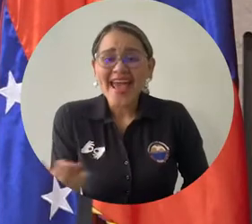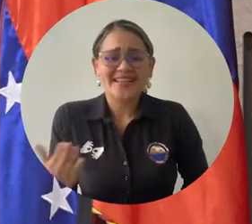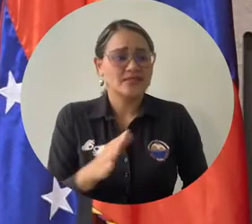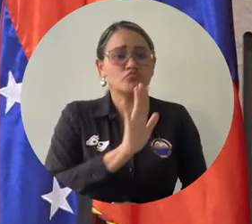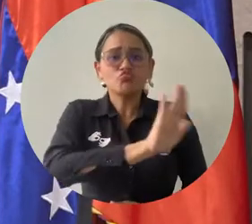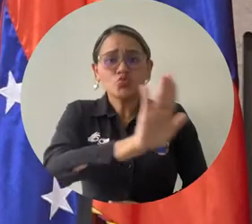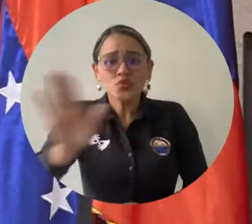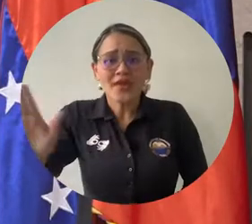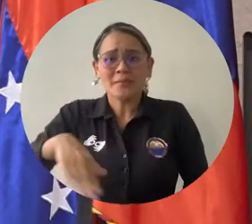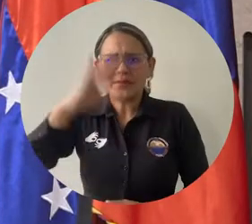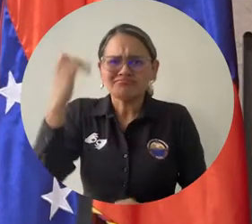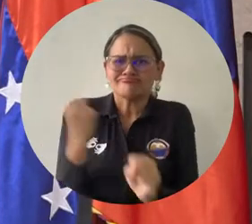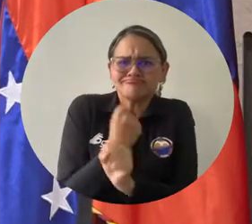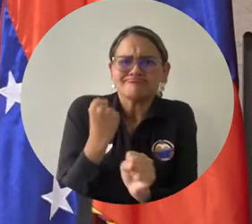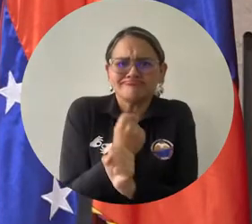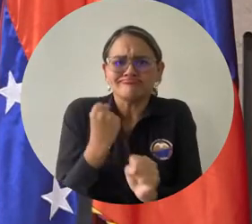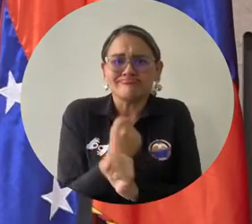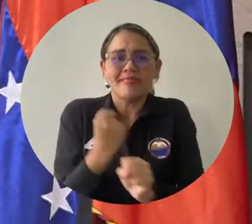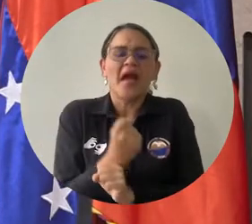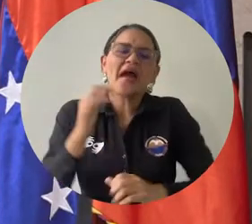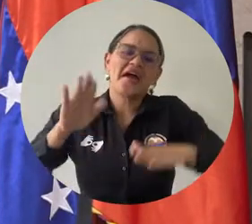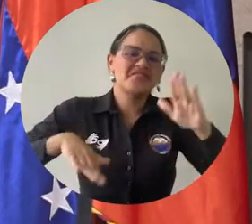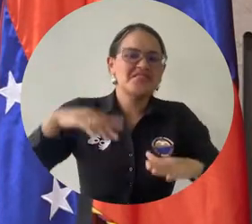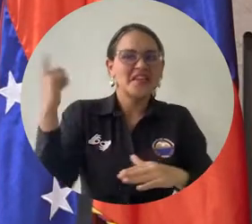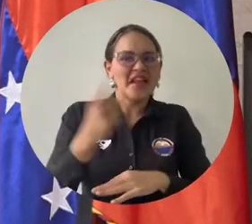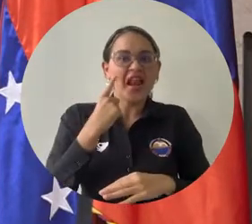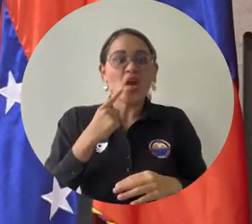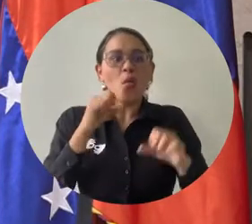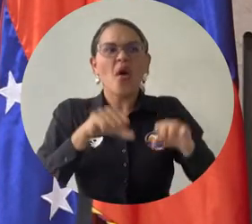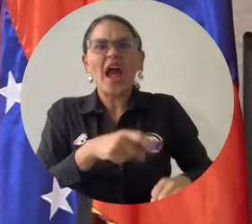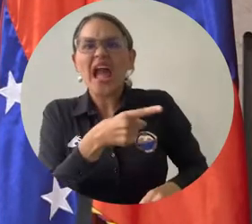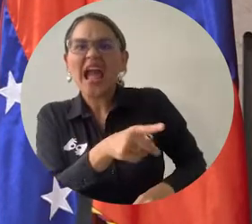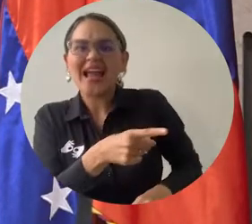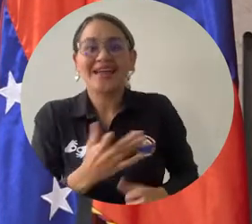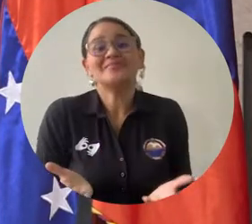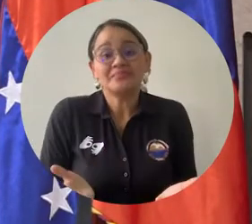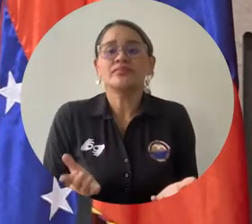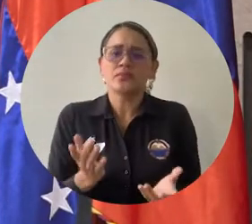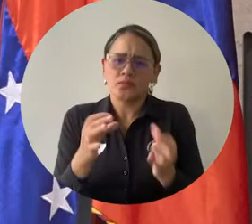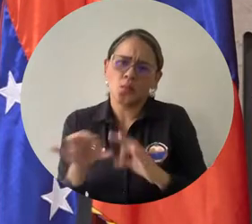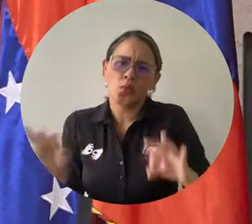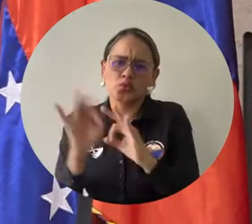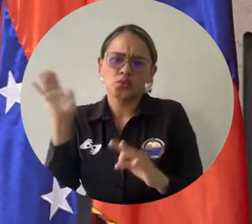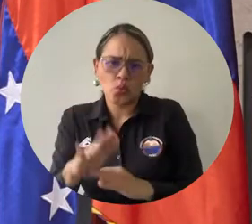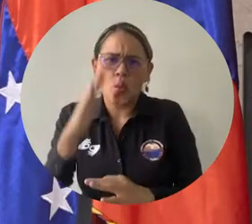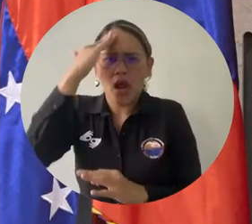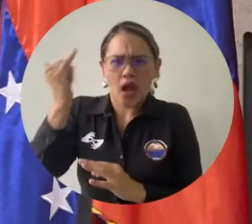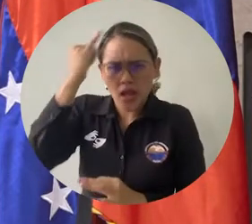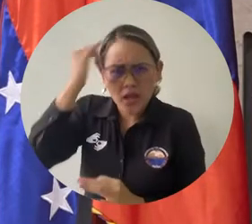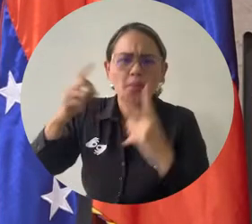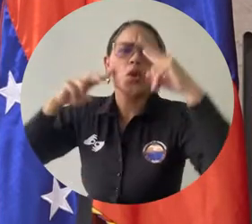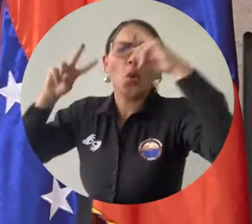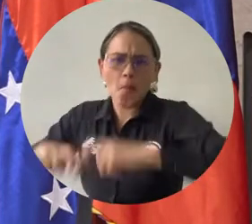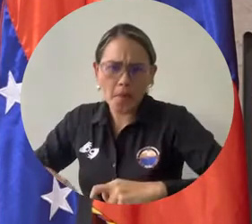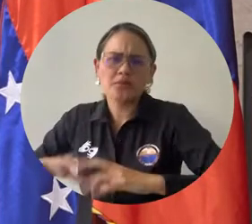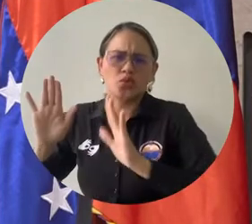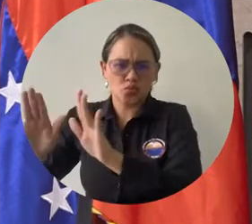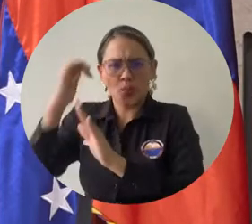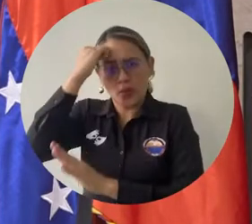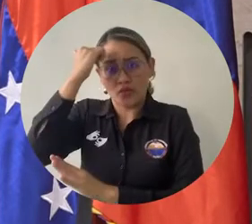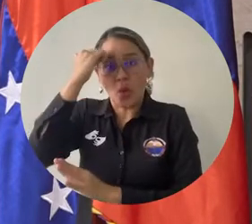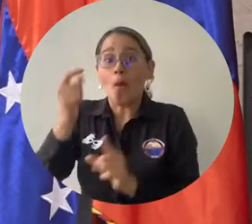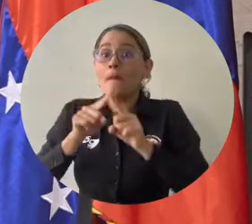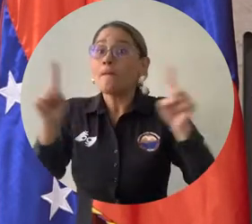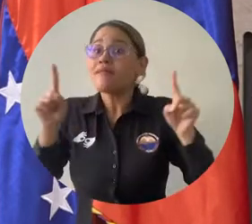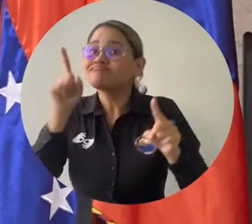Gracias a ustedes, a ese trabajo que a veces no se ve, que a veces no se reconoce, porque no todo el mérito es de lo académico, de lo investigativo, sin el